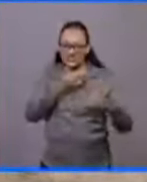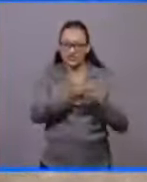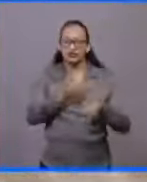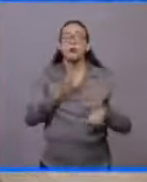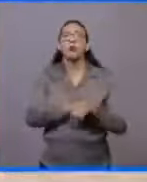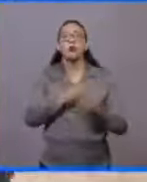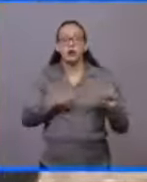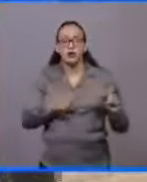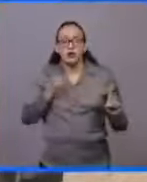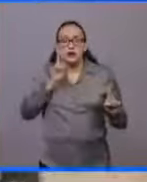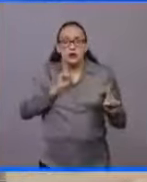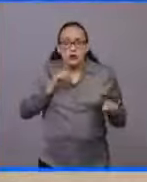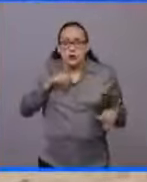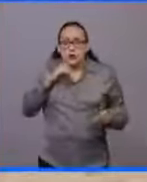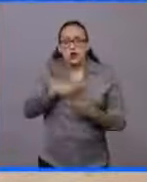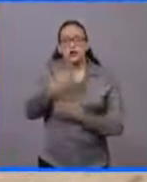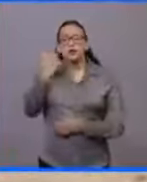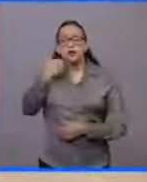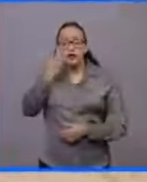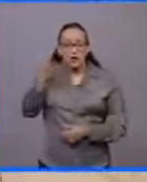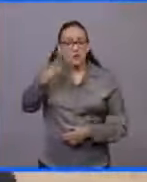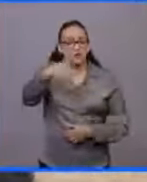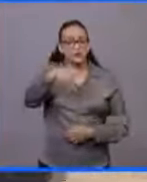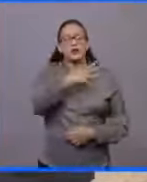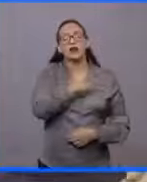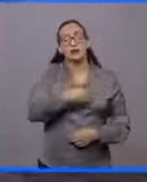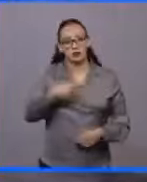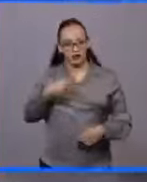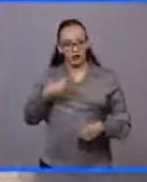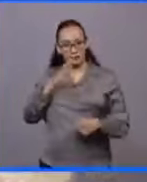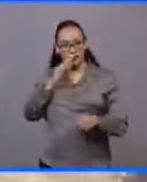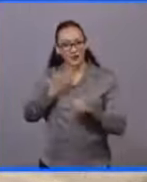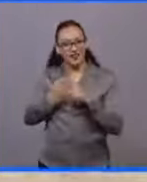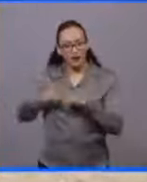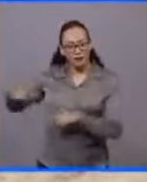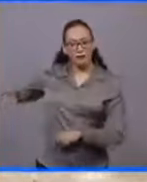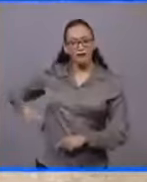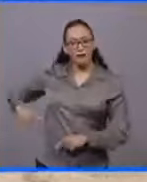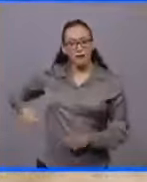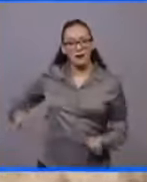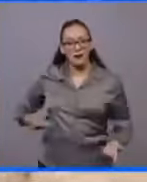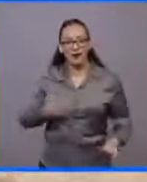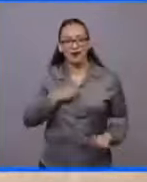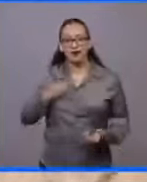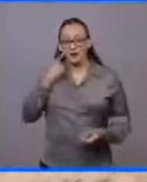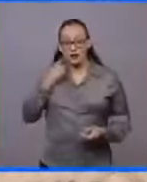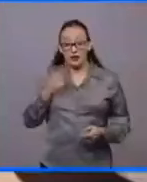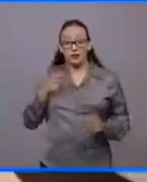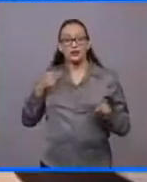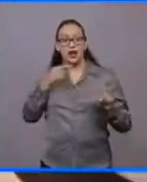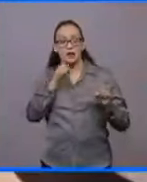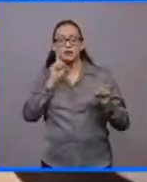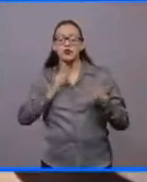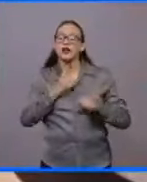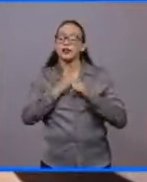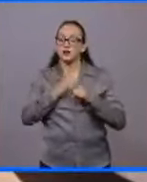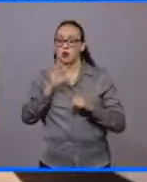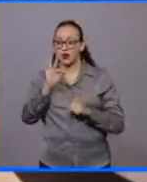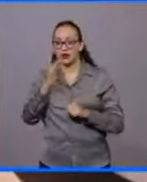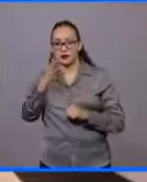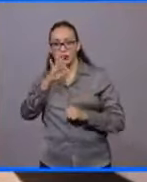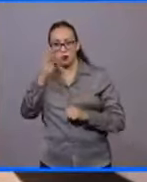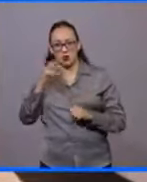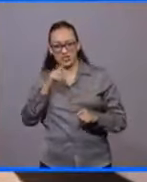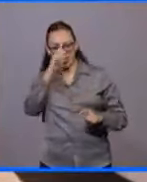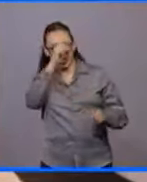ejercer una labor que le corresponde al Estado, donde destacan las amenazas con 45%,